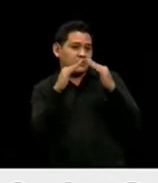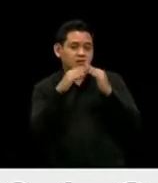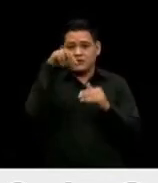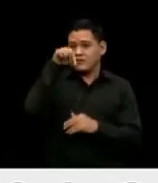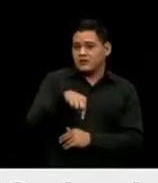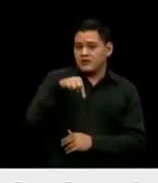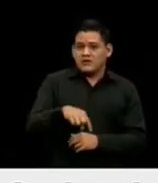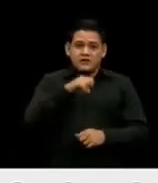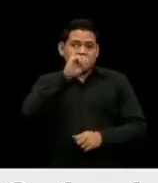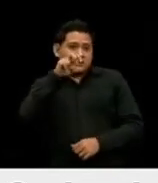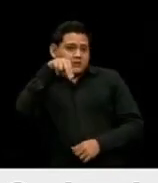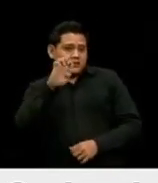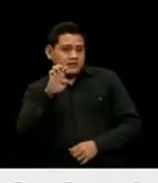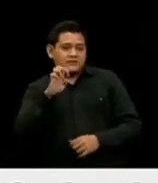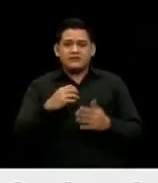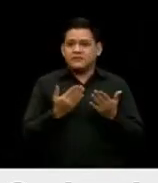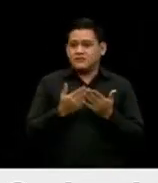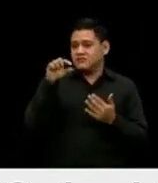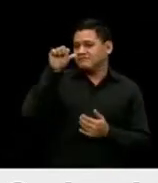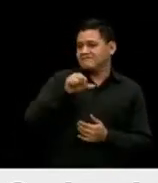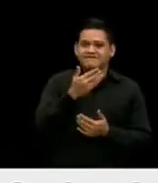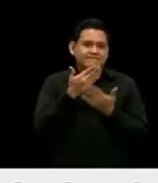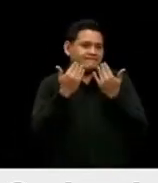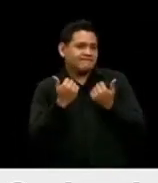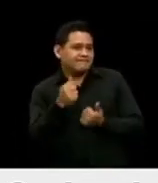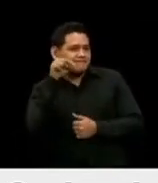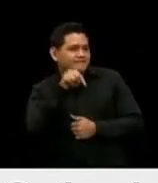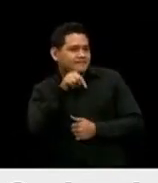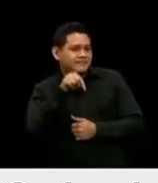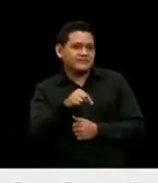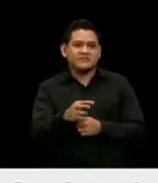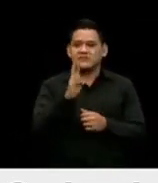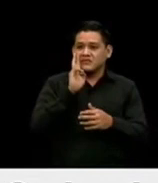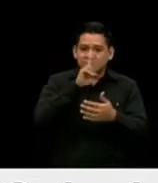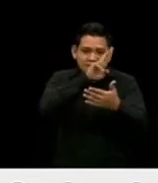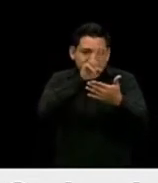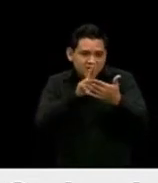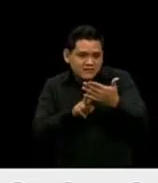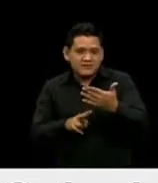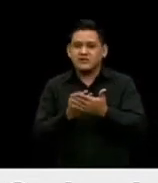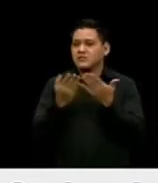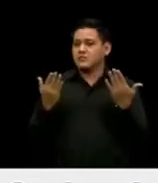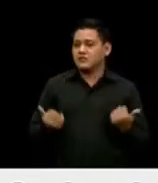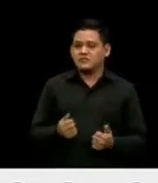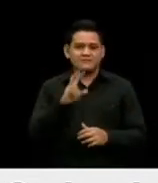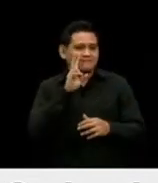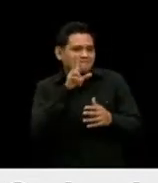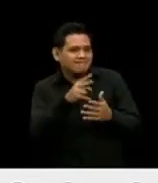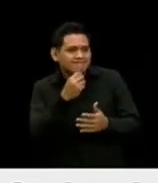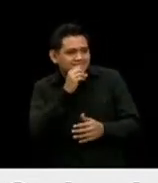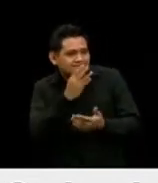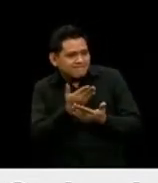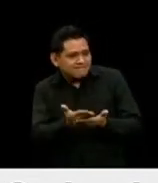el Instituto Nacional electoral es uno de ellos que tenemos que revisar con mucha dedicación con mucha